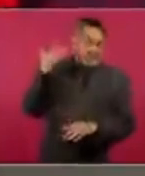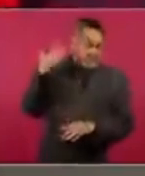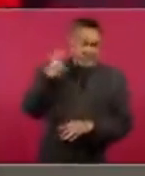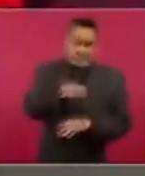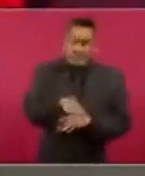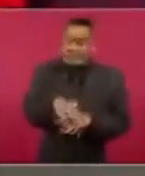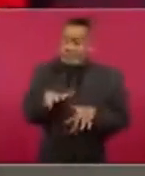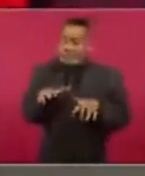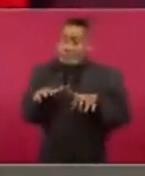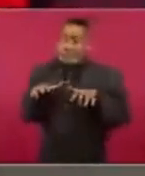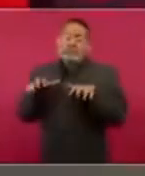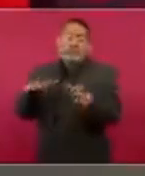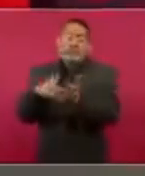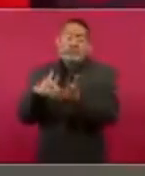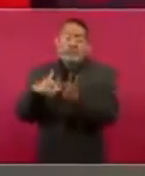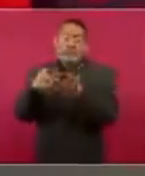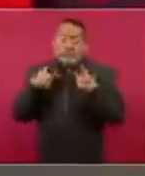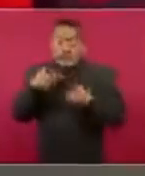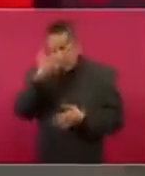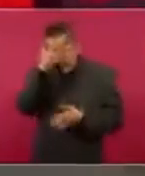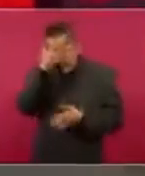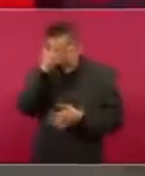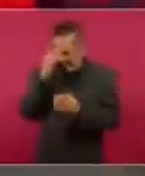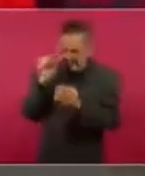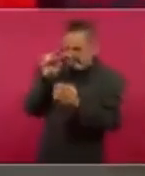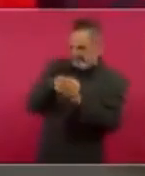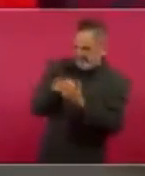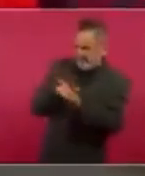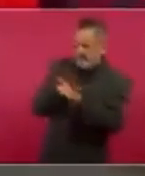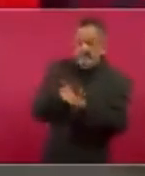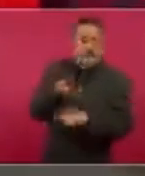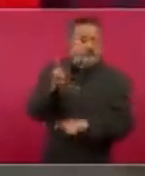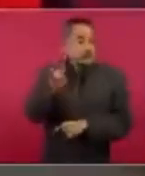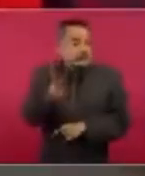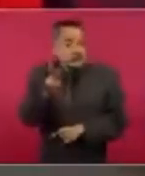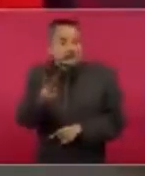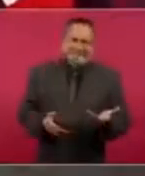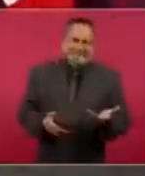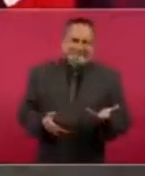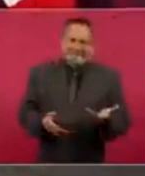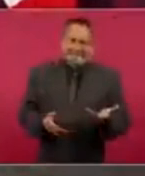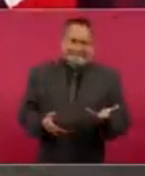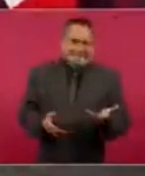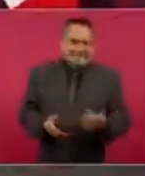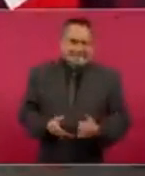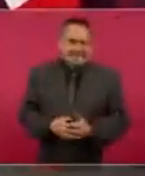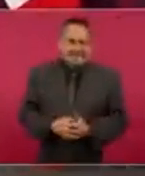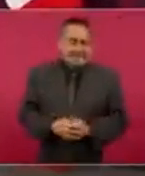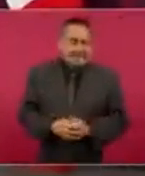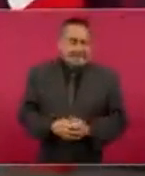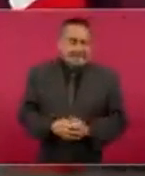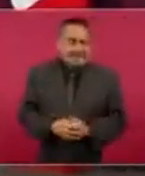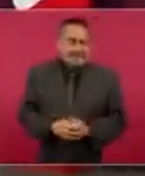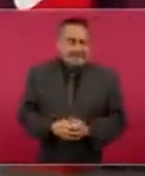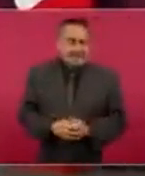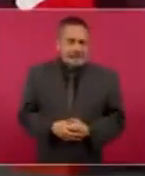a millones de gentes de que iba a haber un cambio y